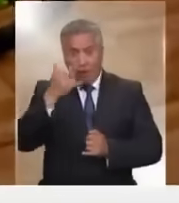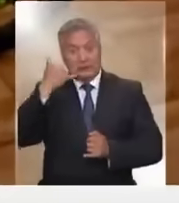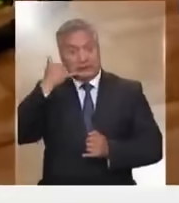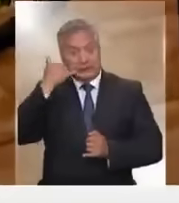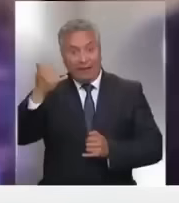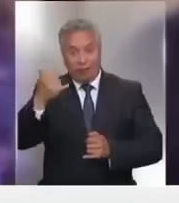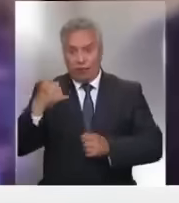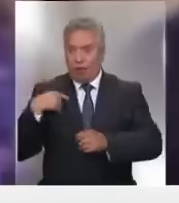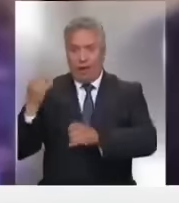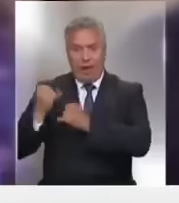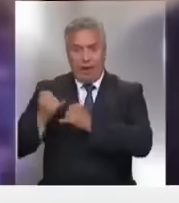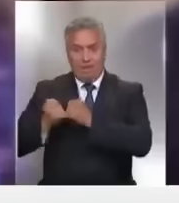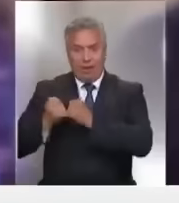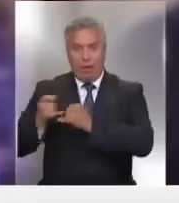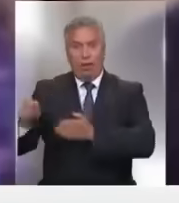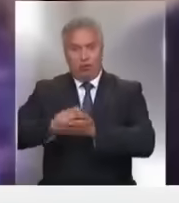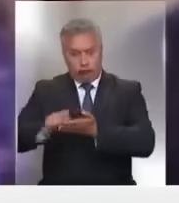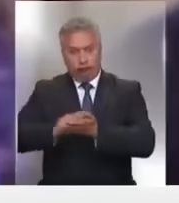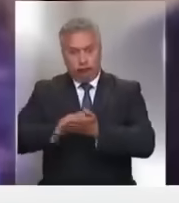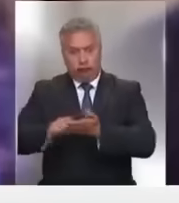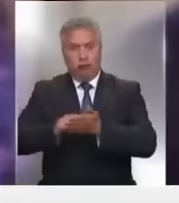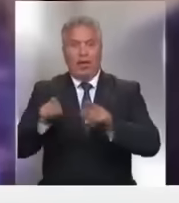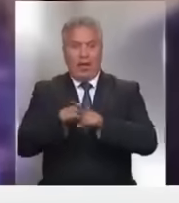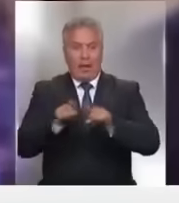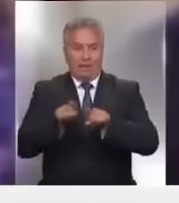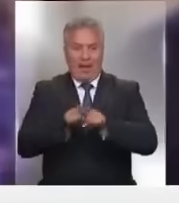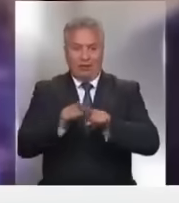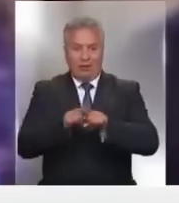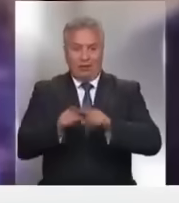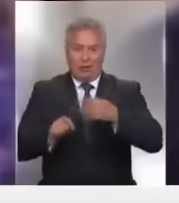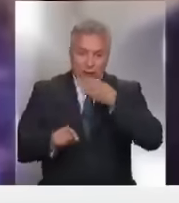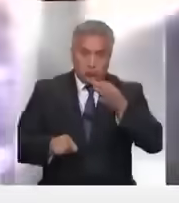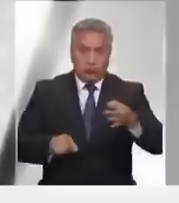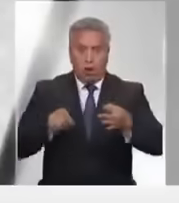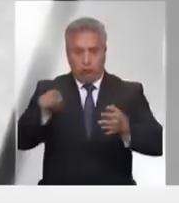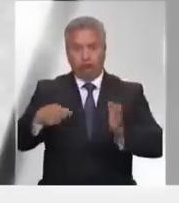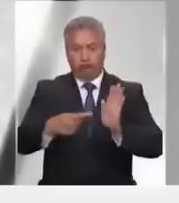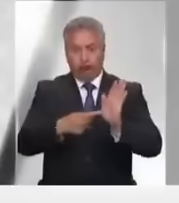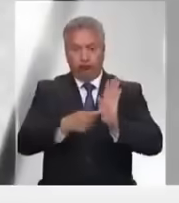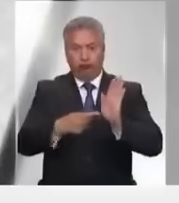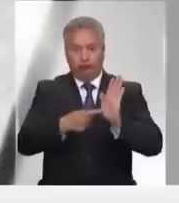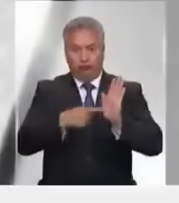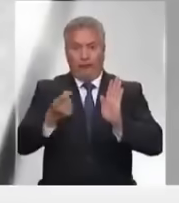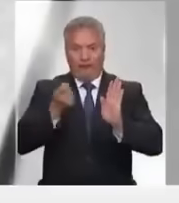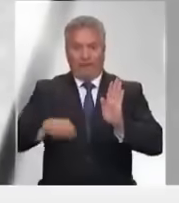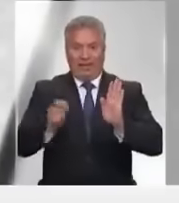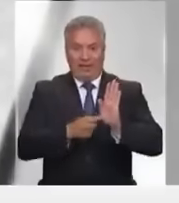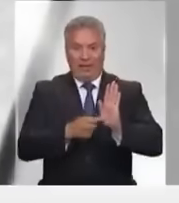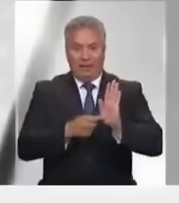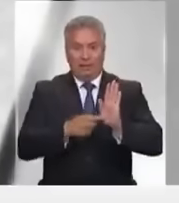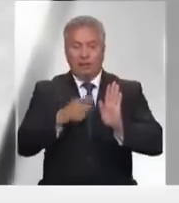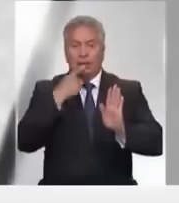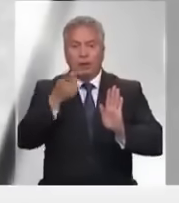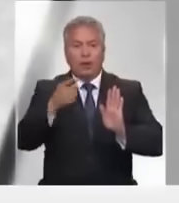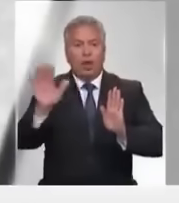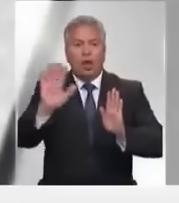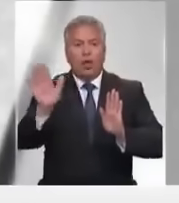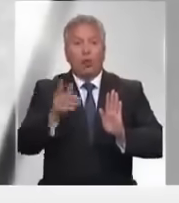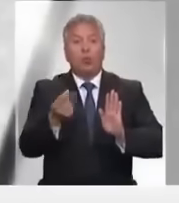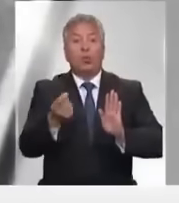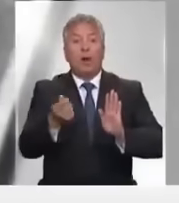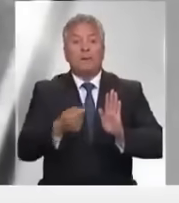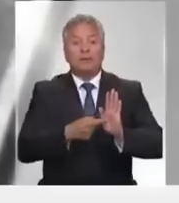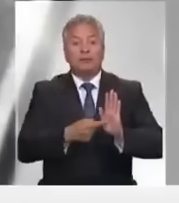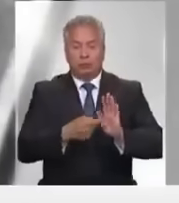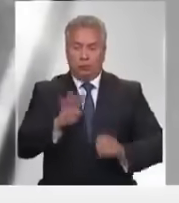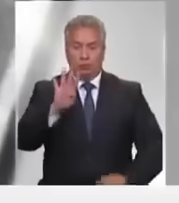hermano. Le pone que sí estaba disponible. Hola, ¿cuál es el precio?